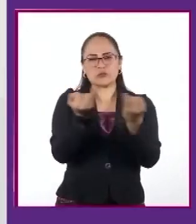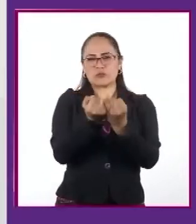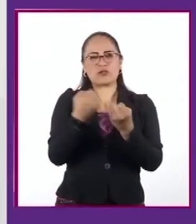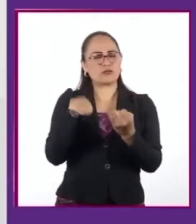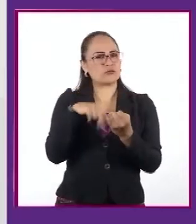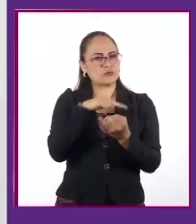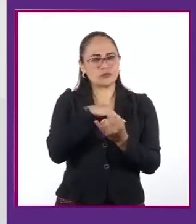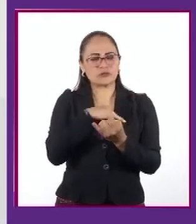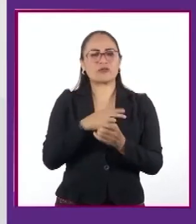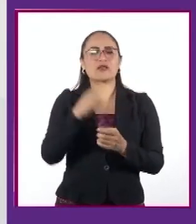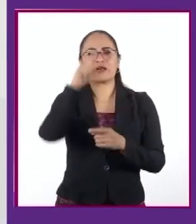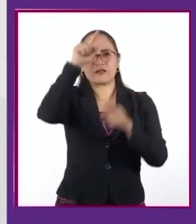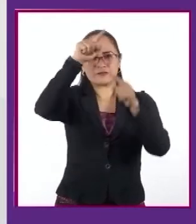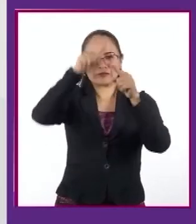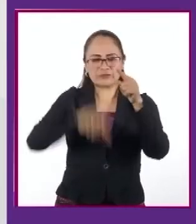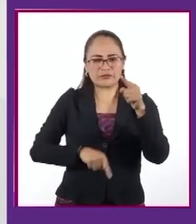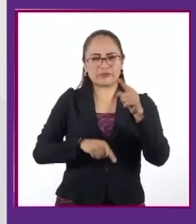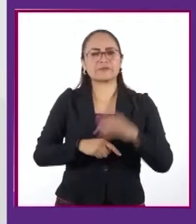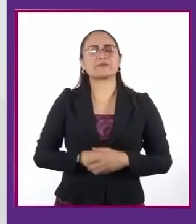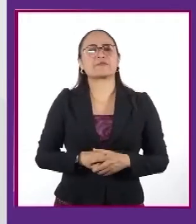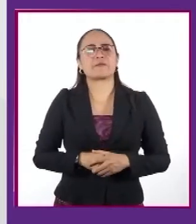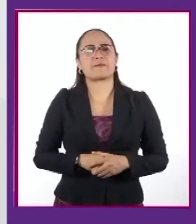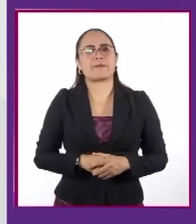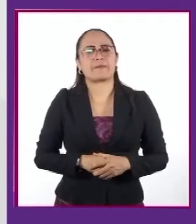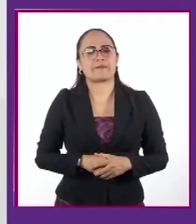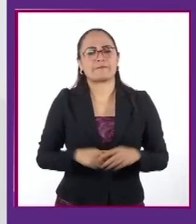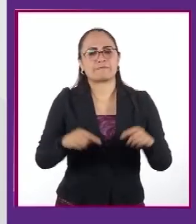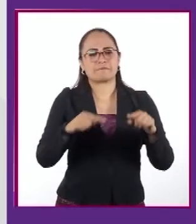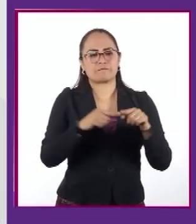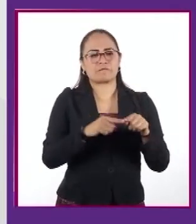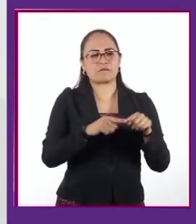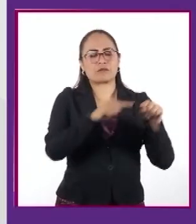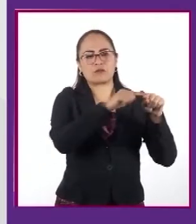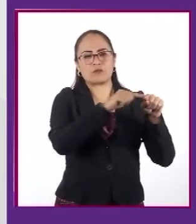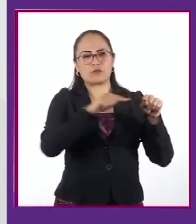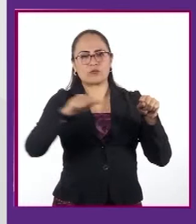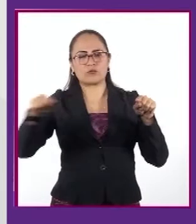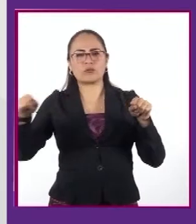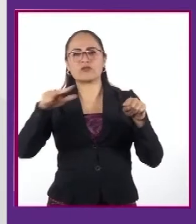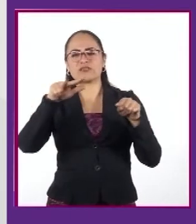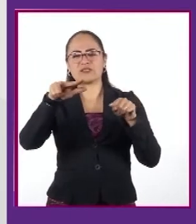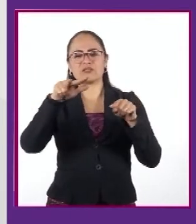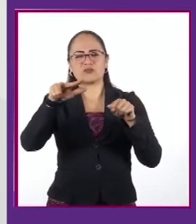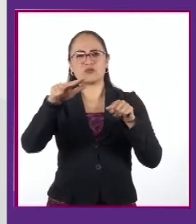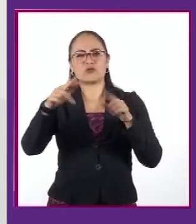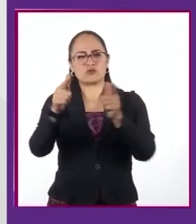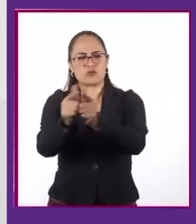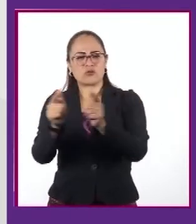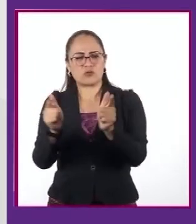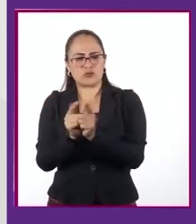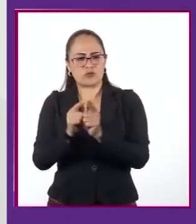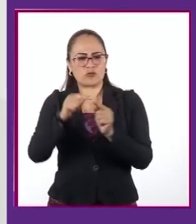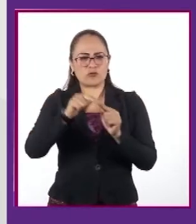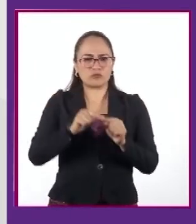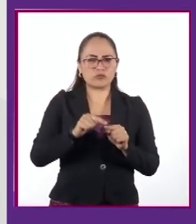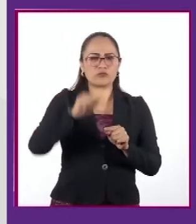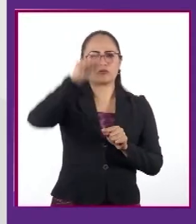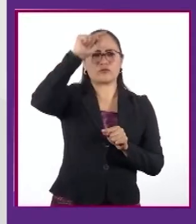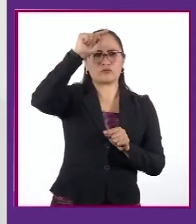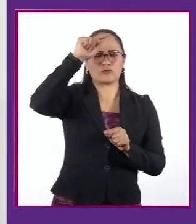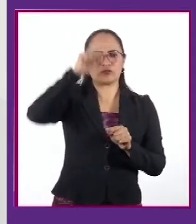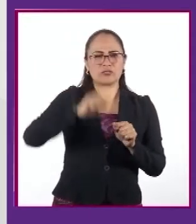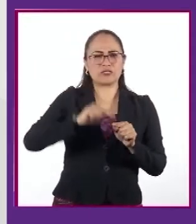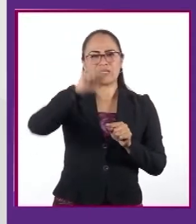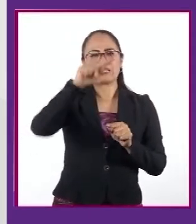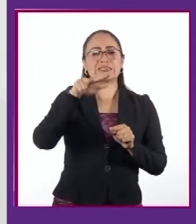cuenta que en el eje vertical vamos a colocar a los 18 grupos y en el eje horizontal a los